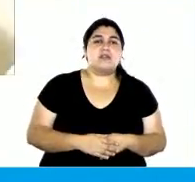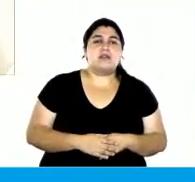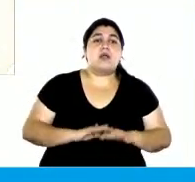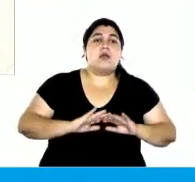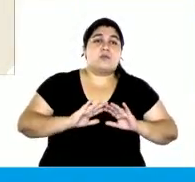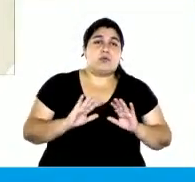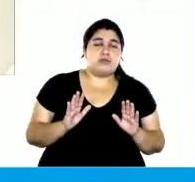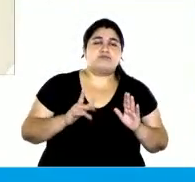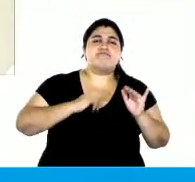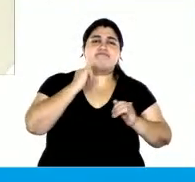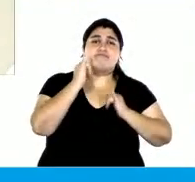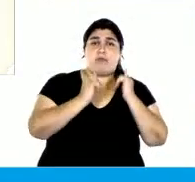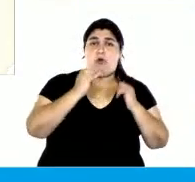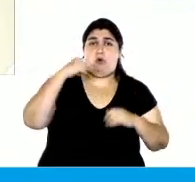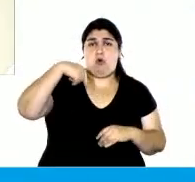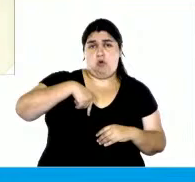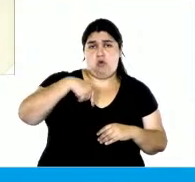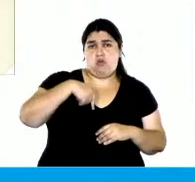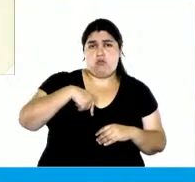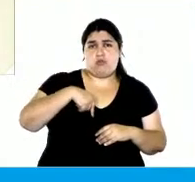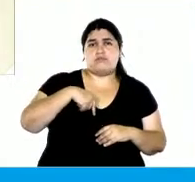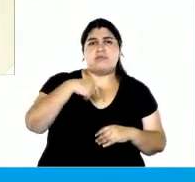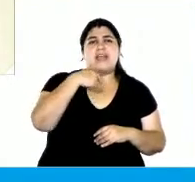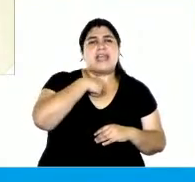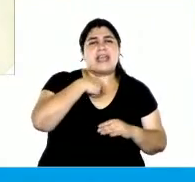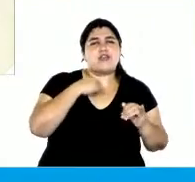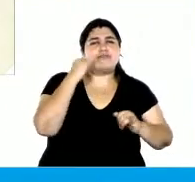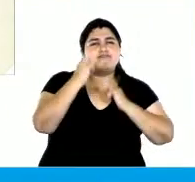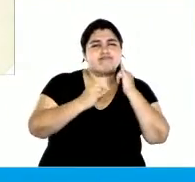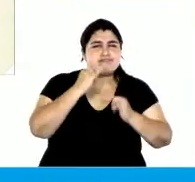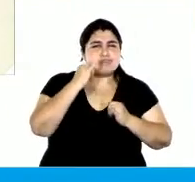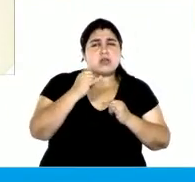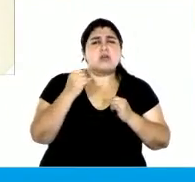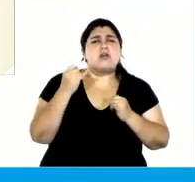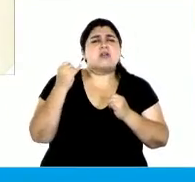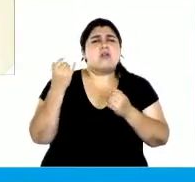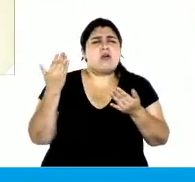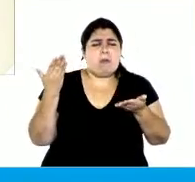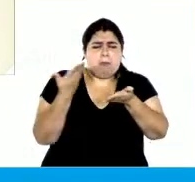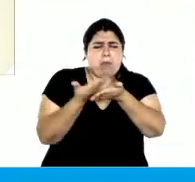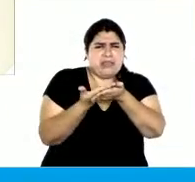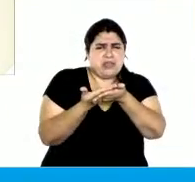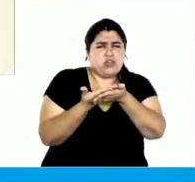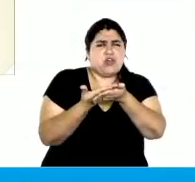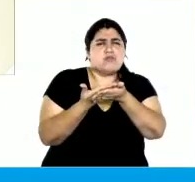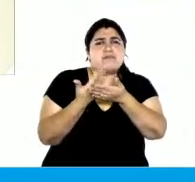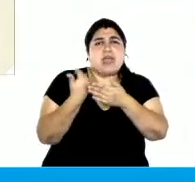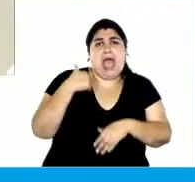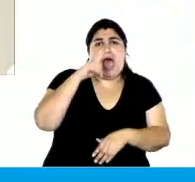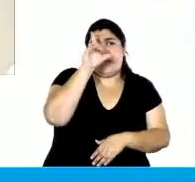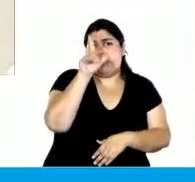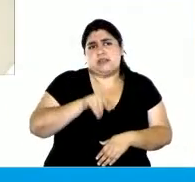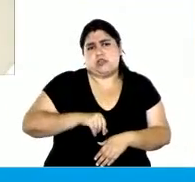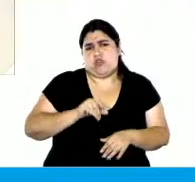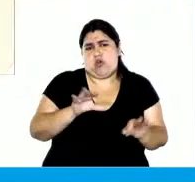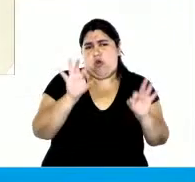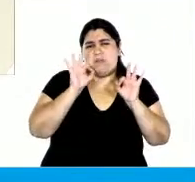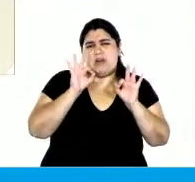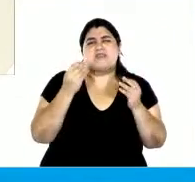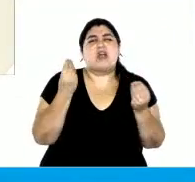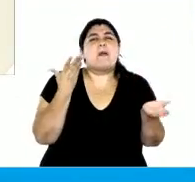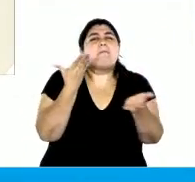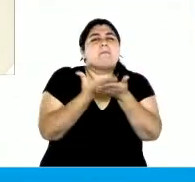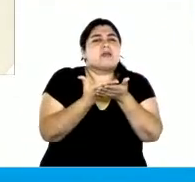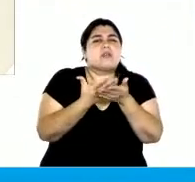Bien, hoy me quiero referir a un pedido que se está haciendo en todo el país a lo largo y a lo ancho, que es la prioridad de